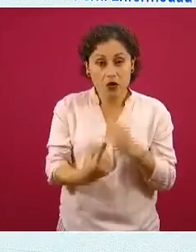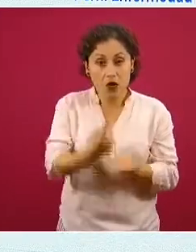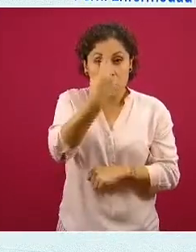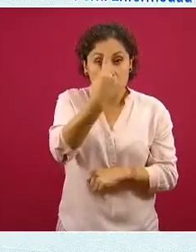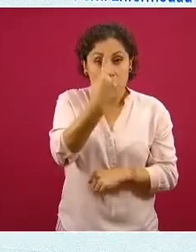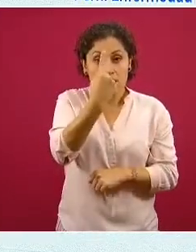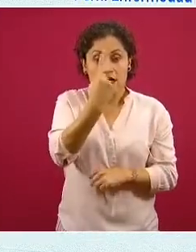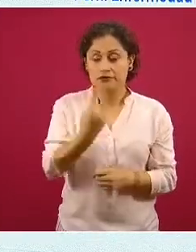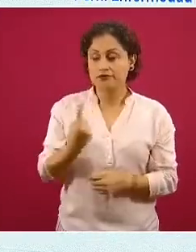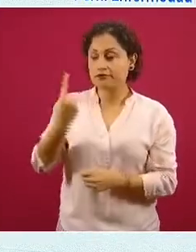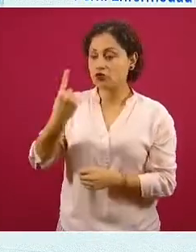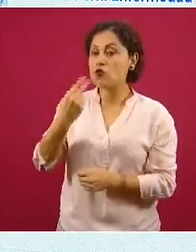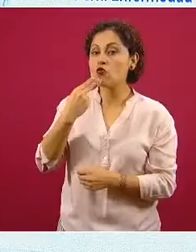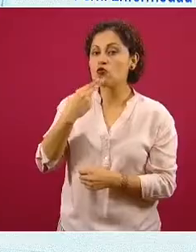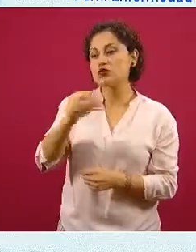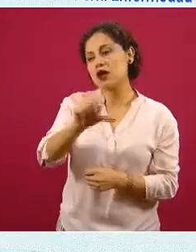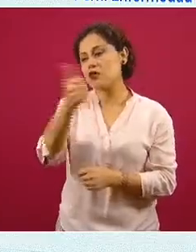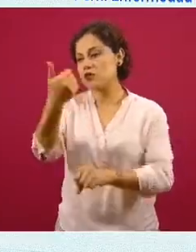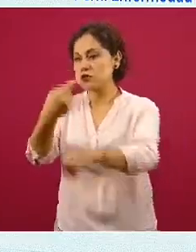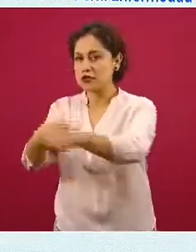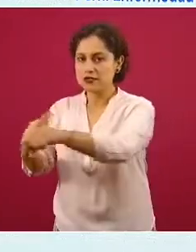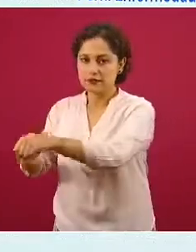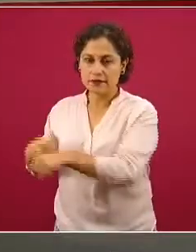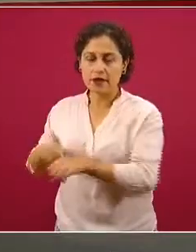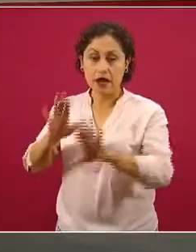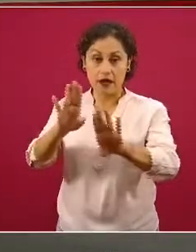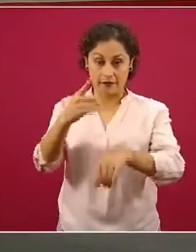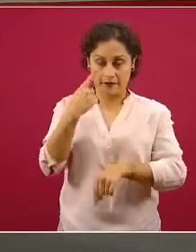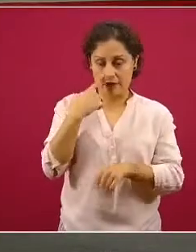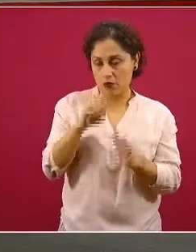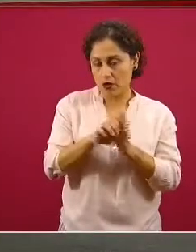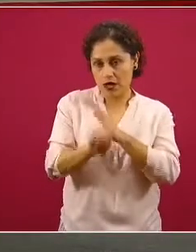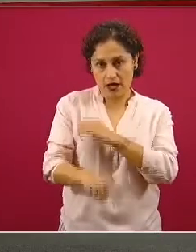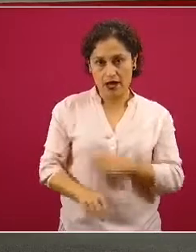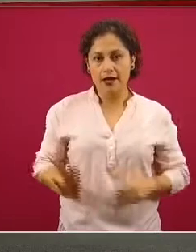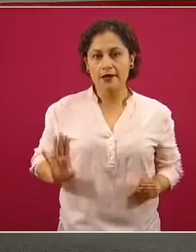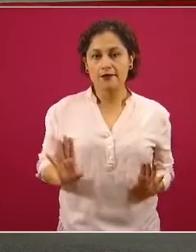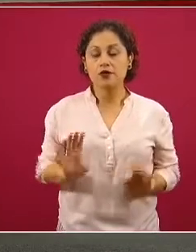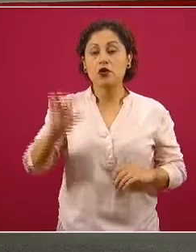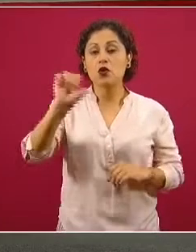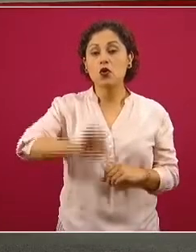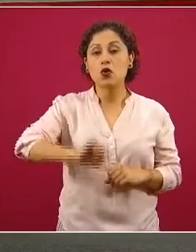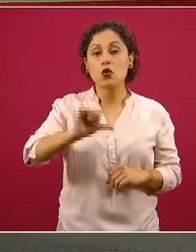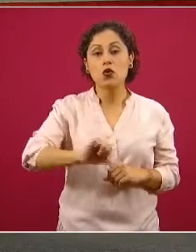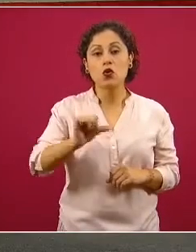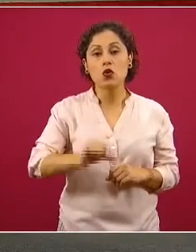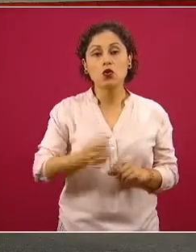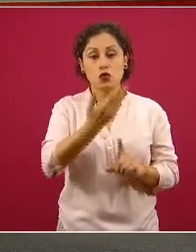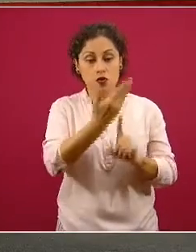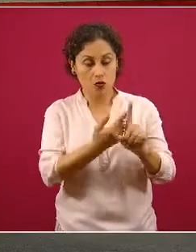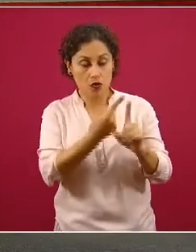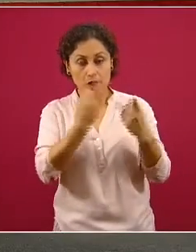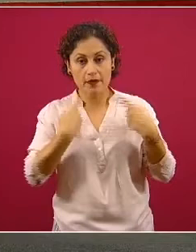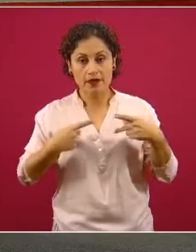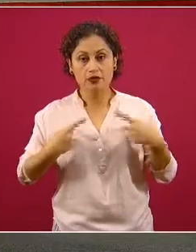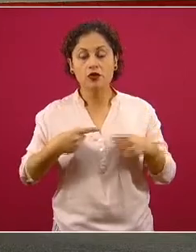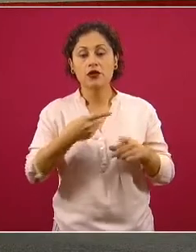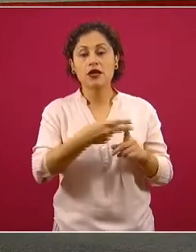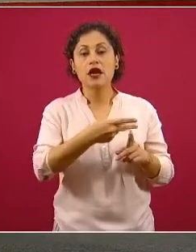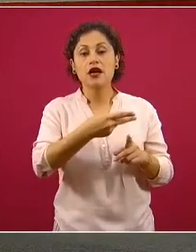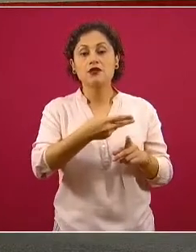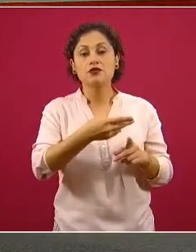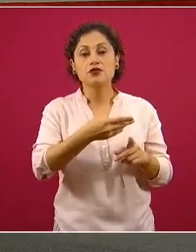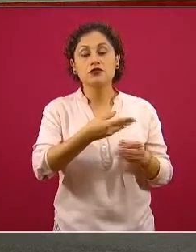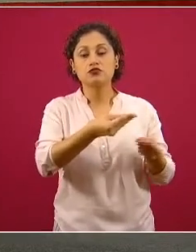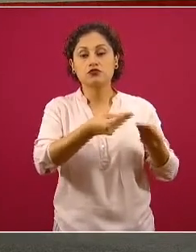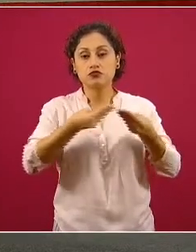múltiples diagnósticos. Entonces, si yo hoy tomo una muestra, por ejemplo, de secreciones respiratorias, como lo hemos